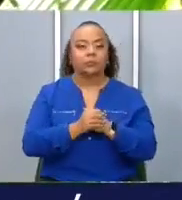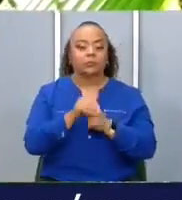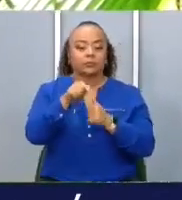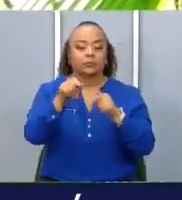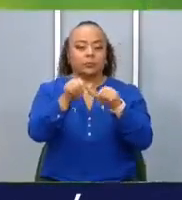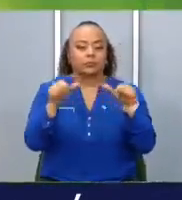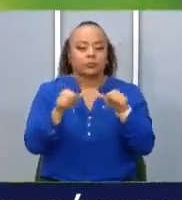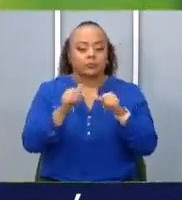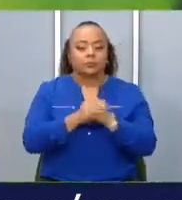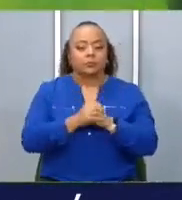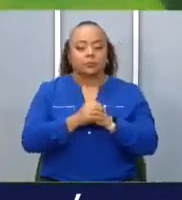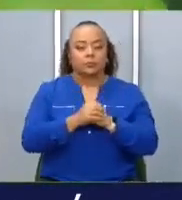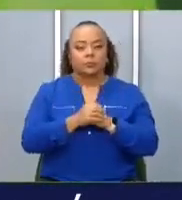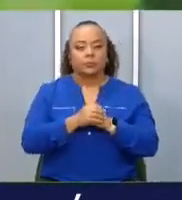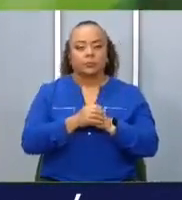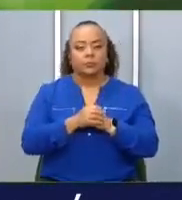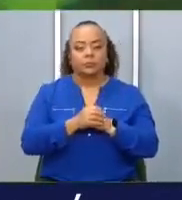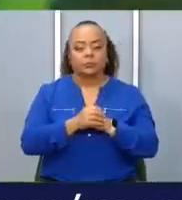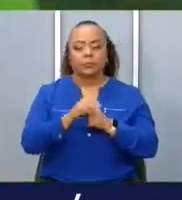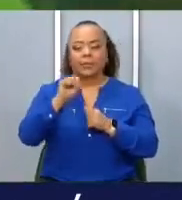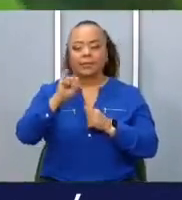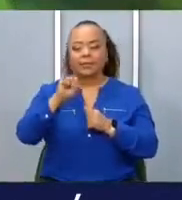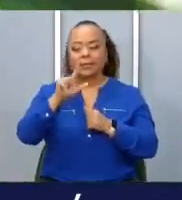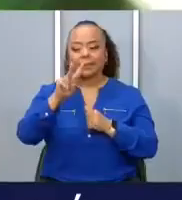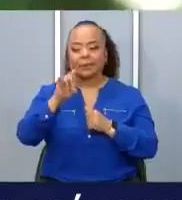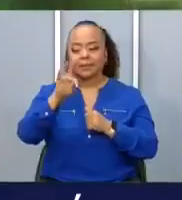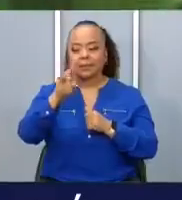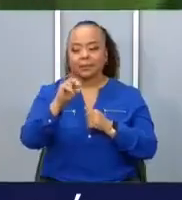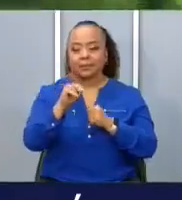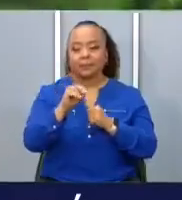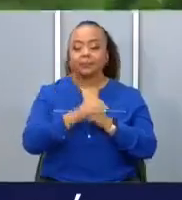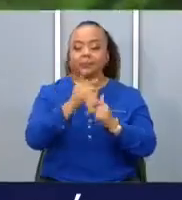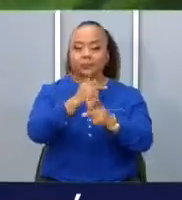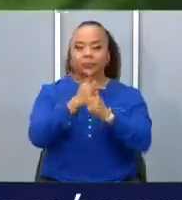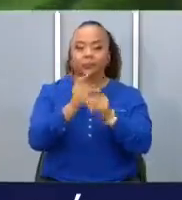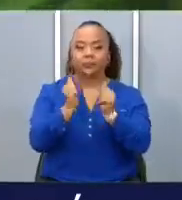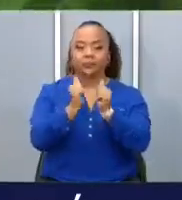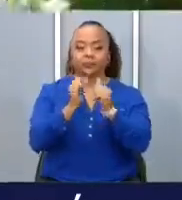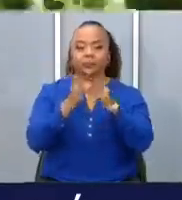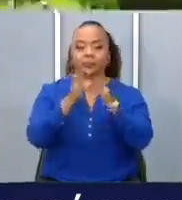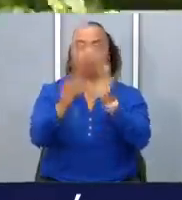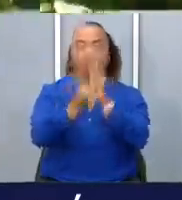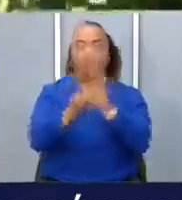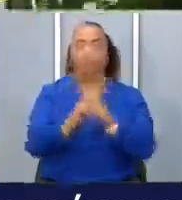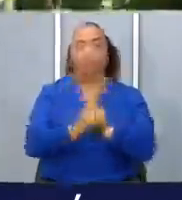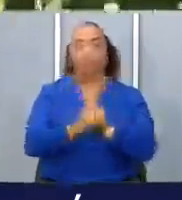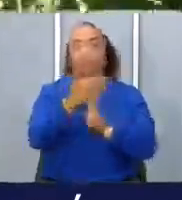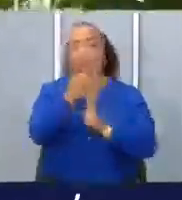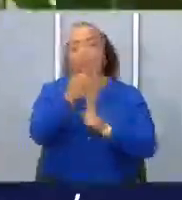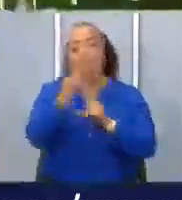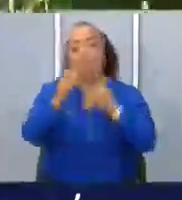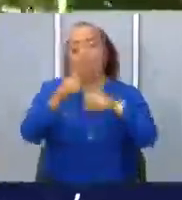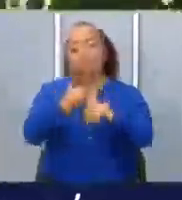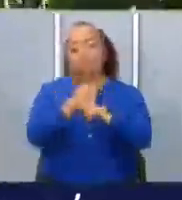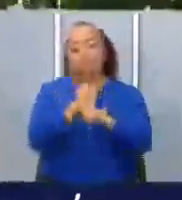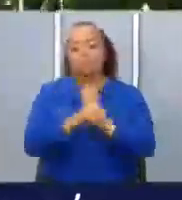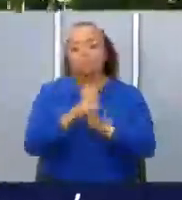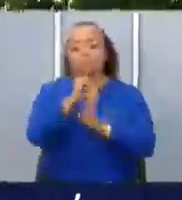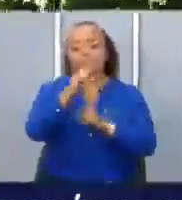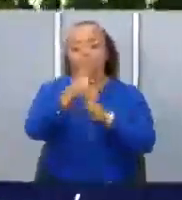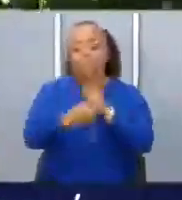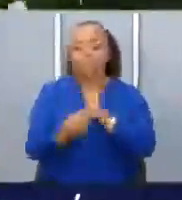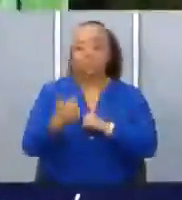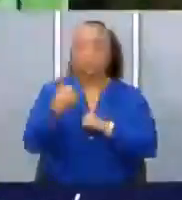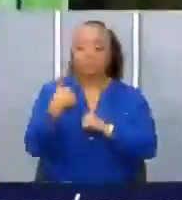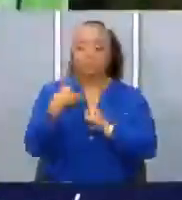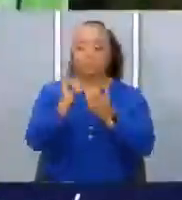es una área de cons un área Silvestre protegida de acuerdo a la legislación nacional lo que mejor se puede hacer aquí y una vez que